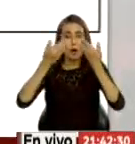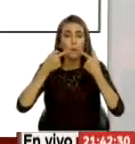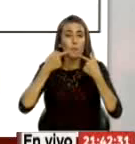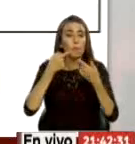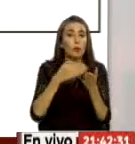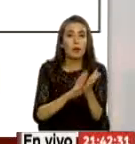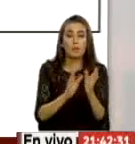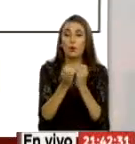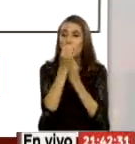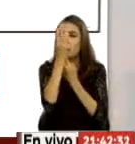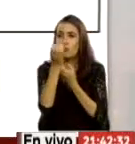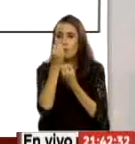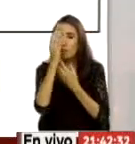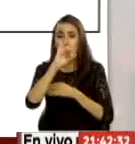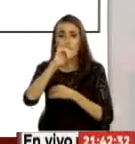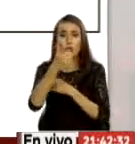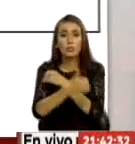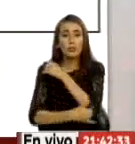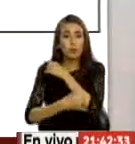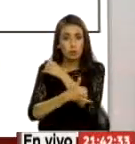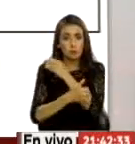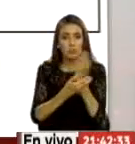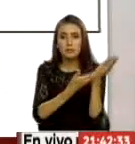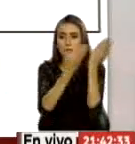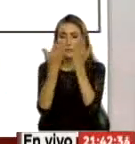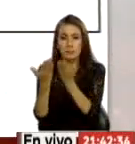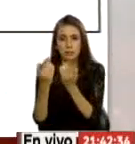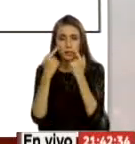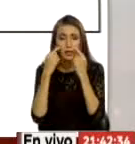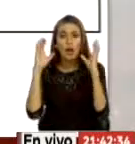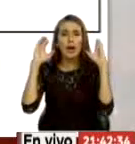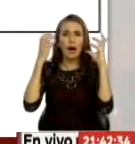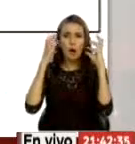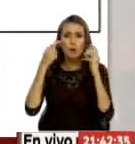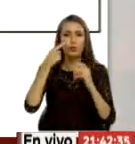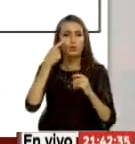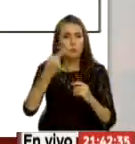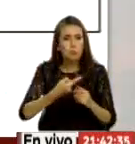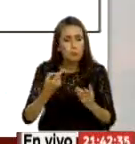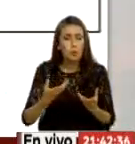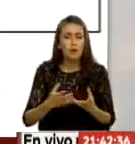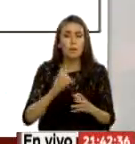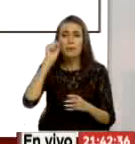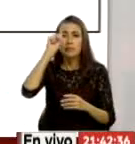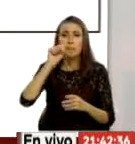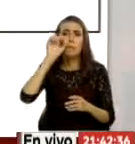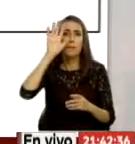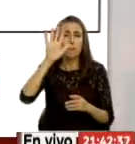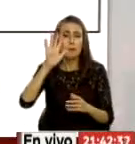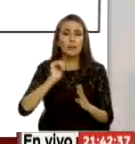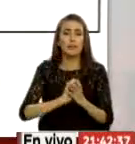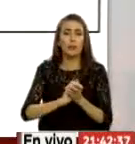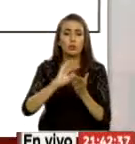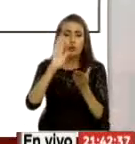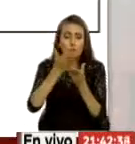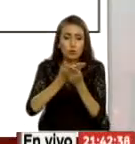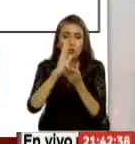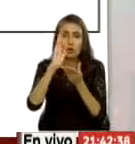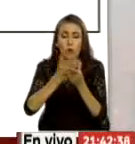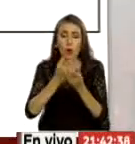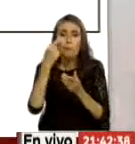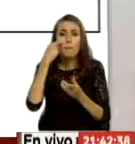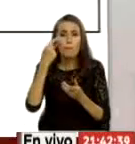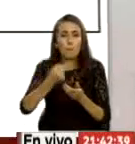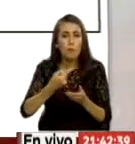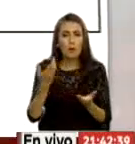mismo, hay una serie de testimonios, hay una serie de audios, hay una serie de grabaciones, hay una serie de documentos, no